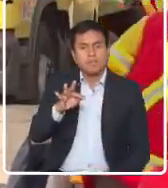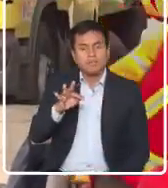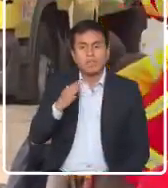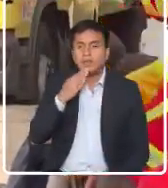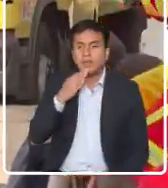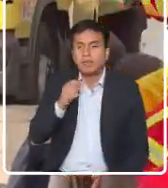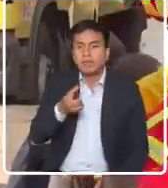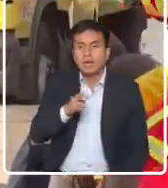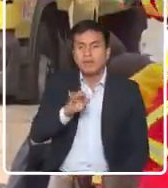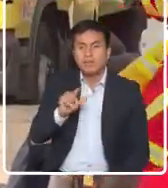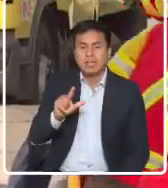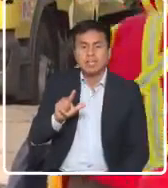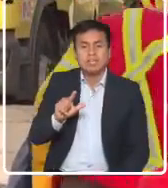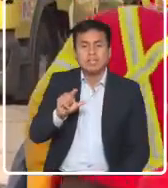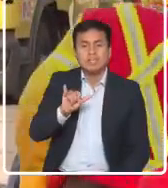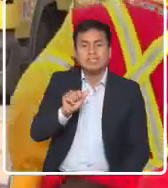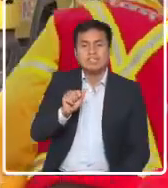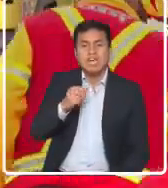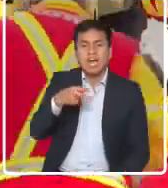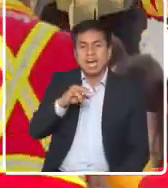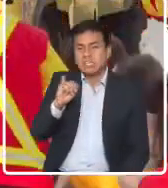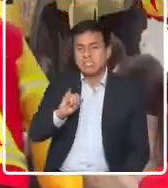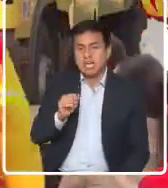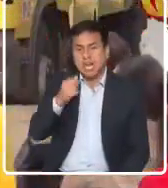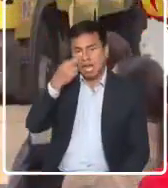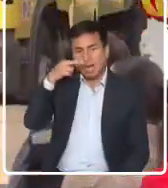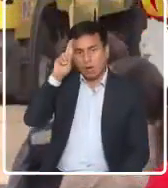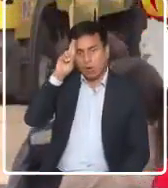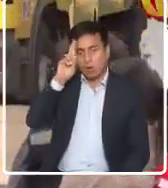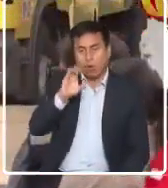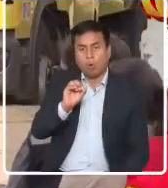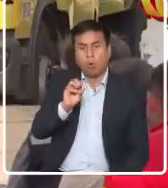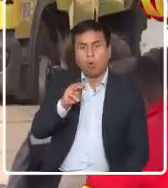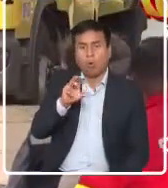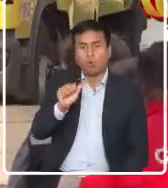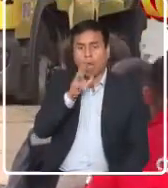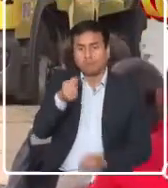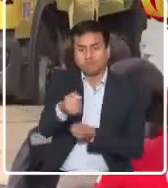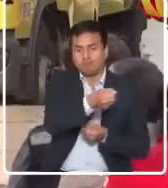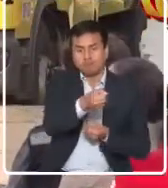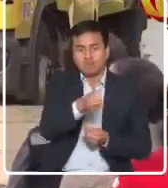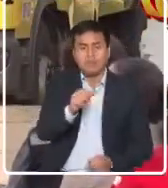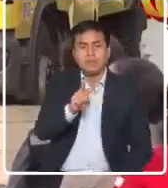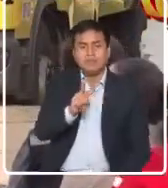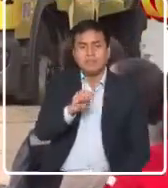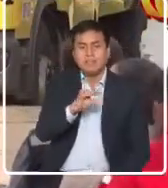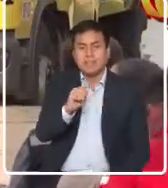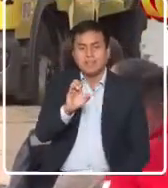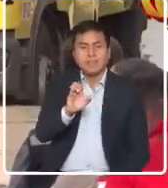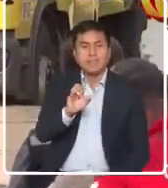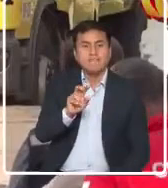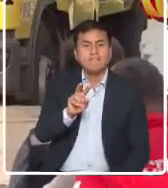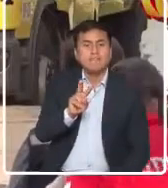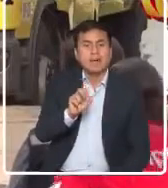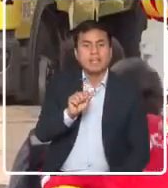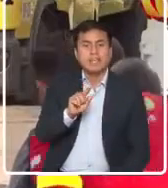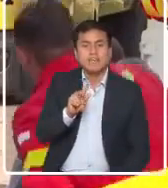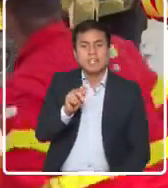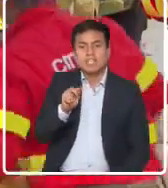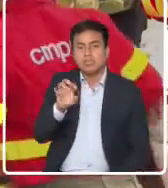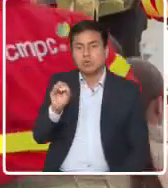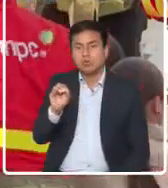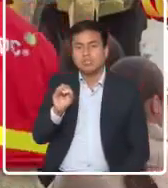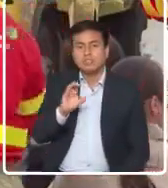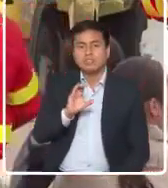A Gabriel Yáñez Méndez, brigadista de Arauco Corma. A Vicente Valdebenito Valdebenito, brigadista